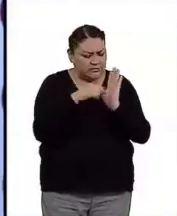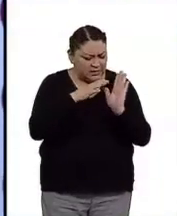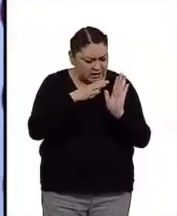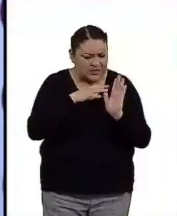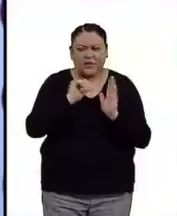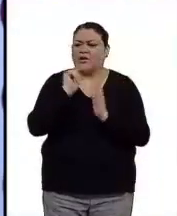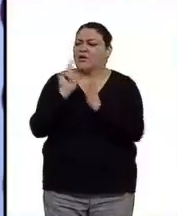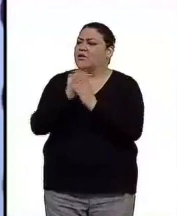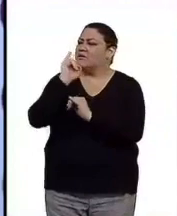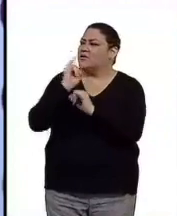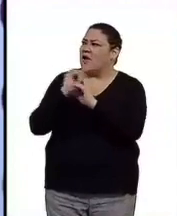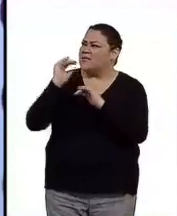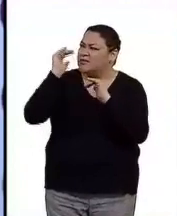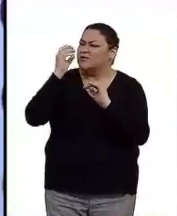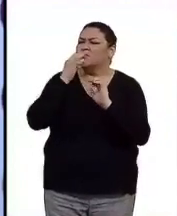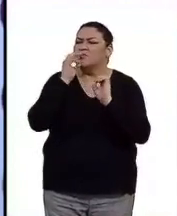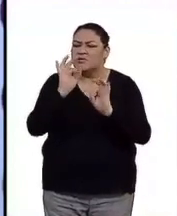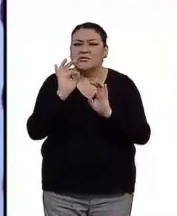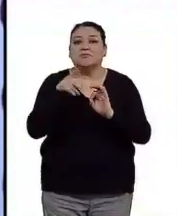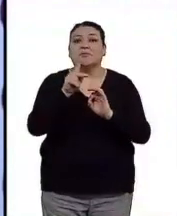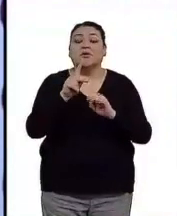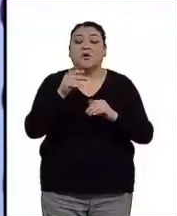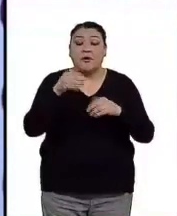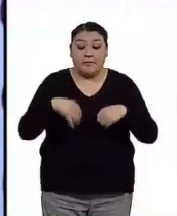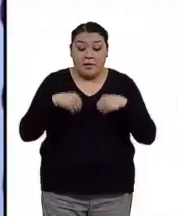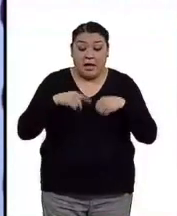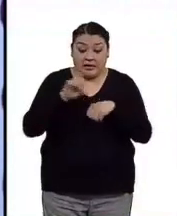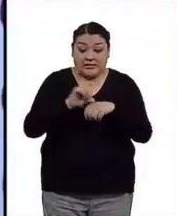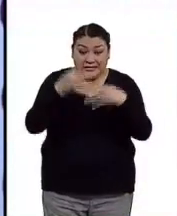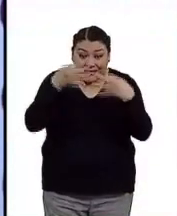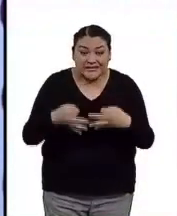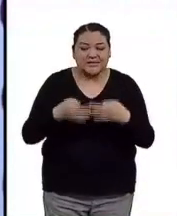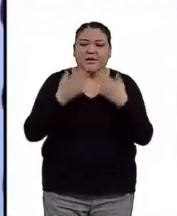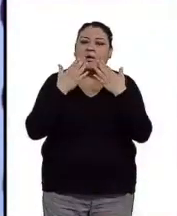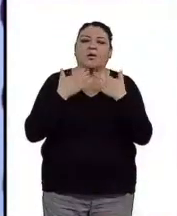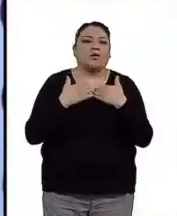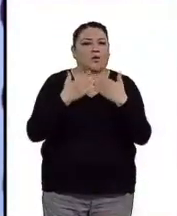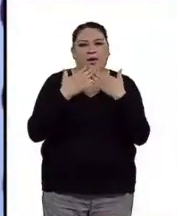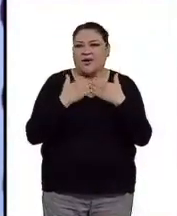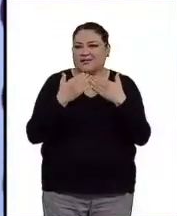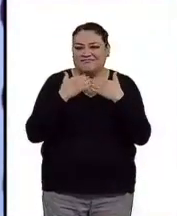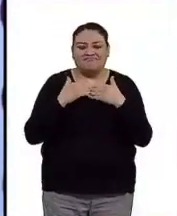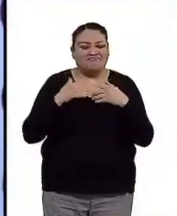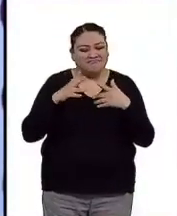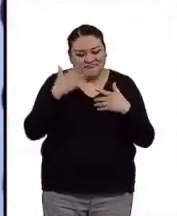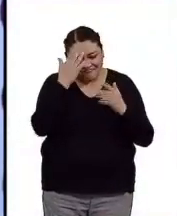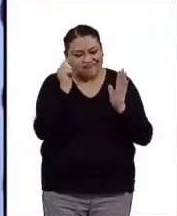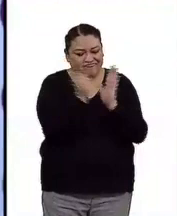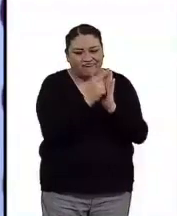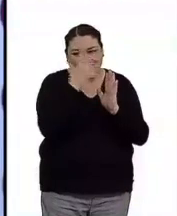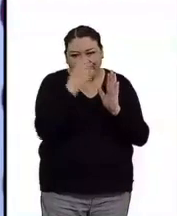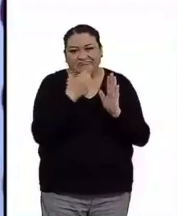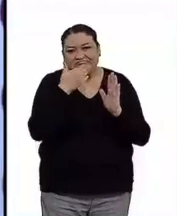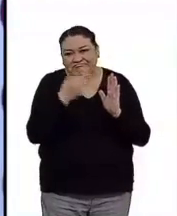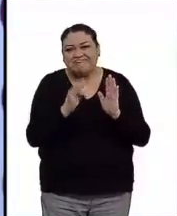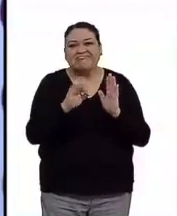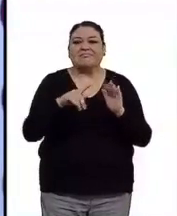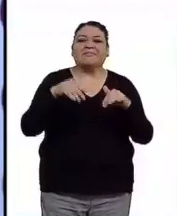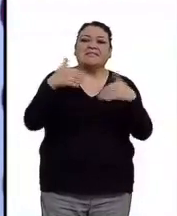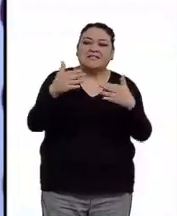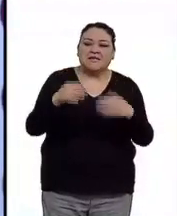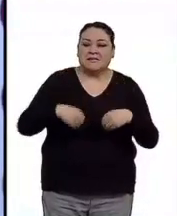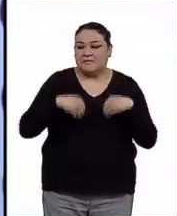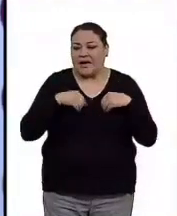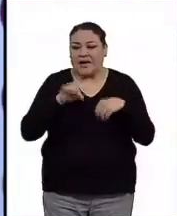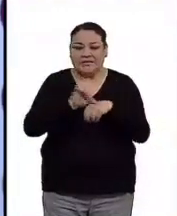internacionales está, pero en los hechos, esa igualdad sustantiva, esa igualdad real, pues no la tenemos, ¿no? Estamos todavía, creo que, en aras o en